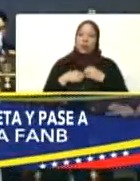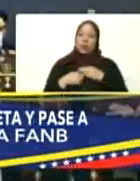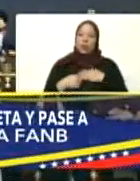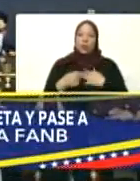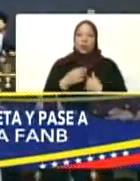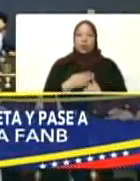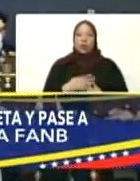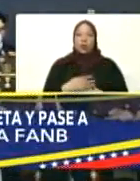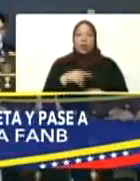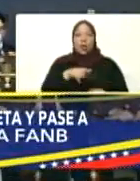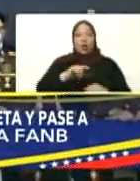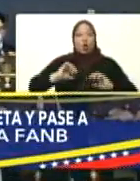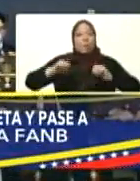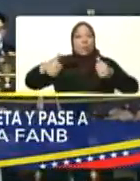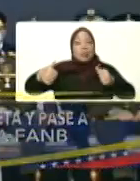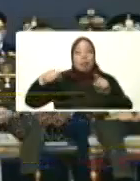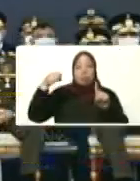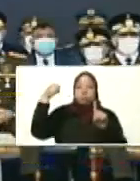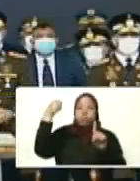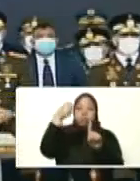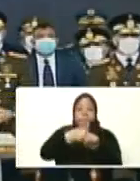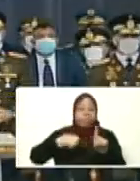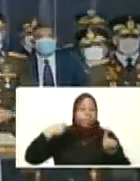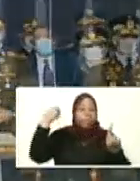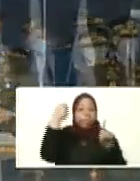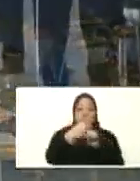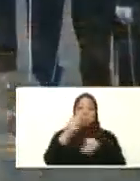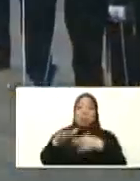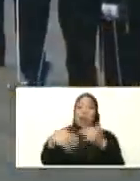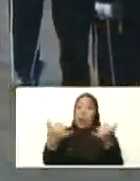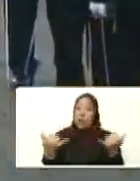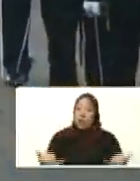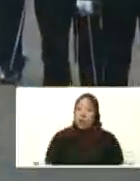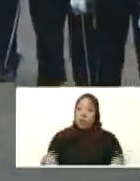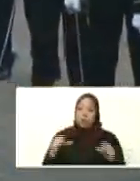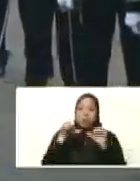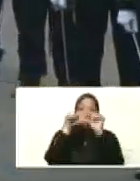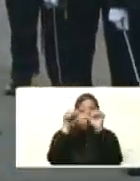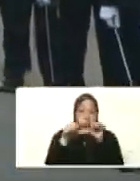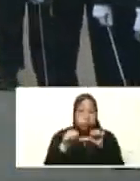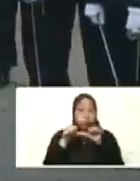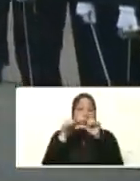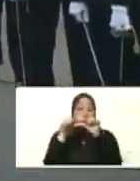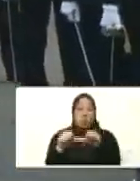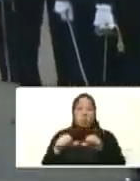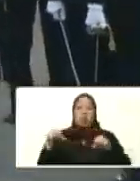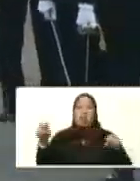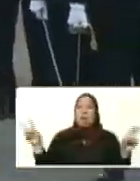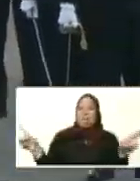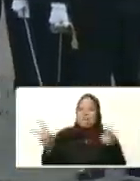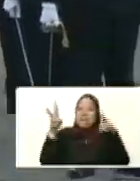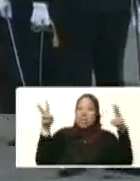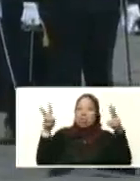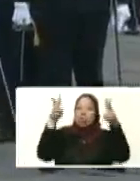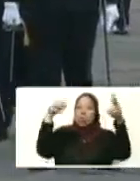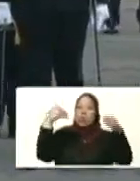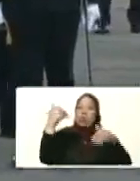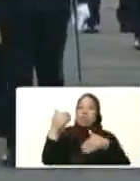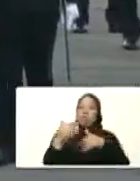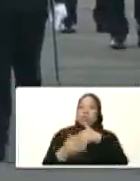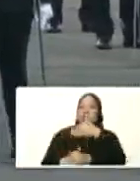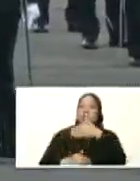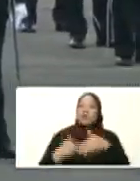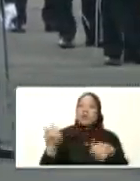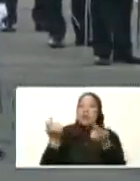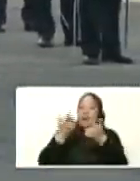De esa lucha venimos, y si el destino inconstante hizo alternar reveses y victorias, fue solo en obsequio